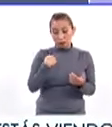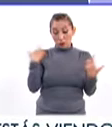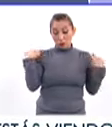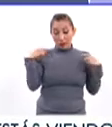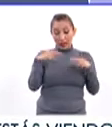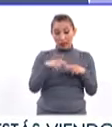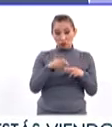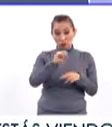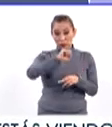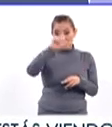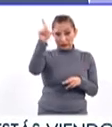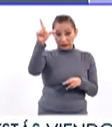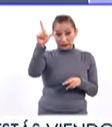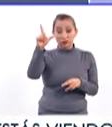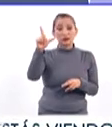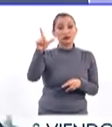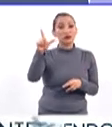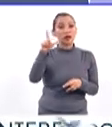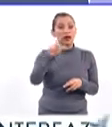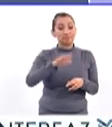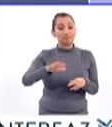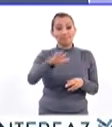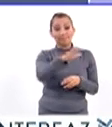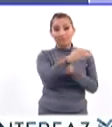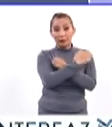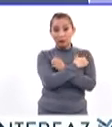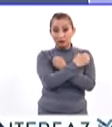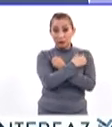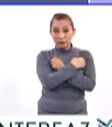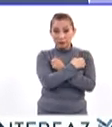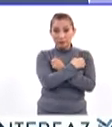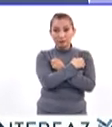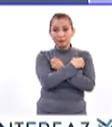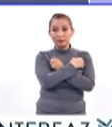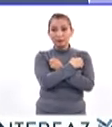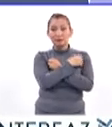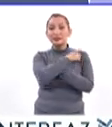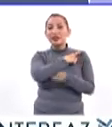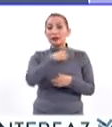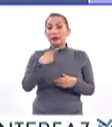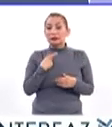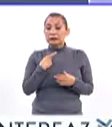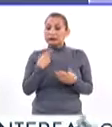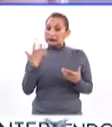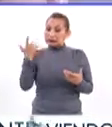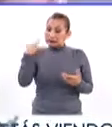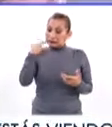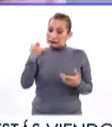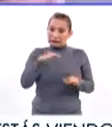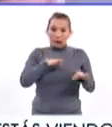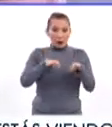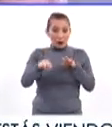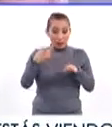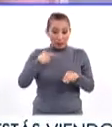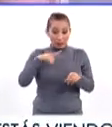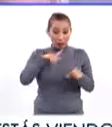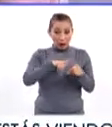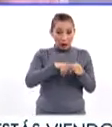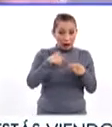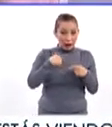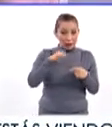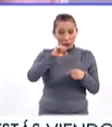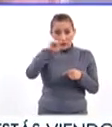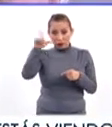educadores, como profesionales de la educación, tenemos un reto tanto personal